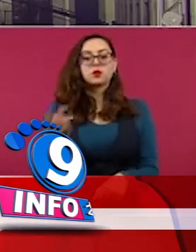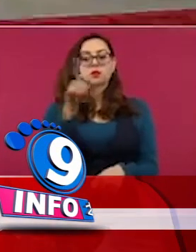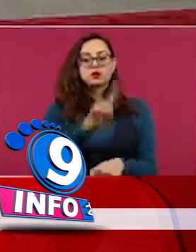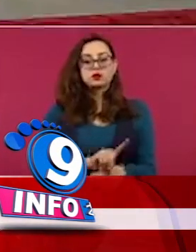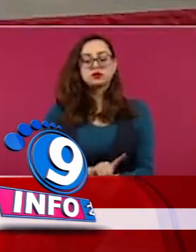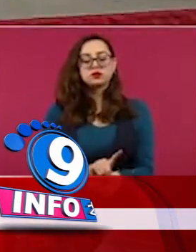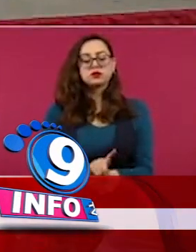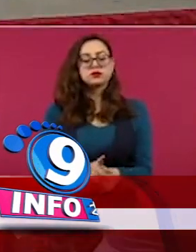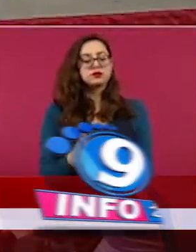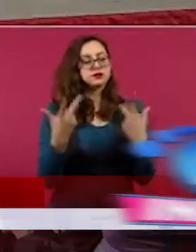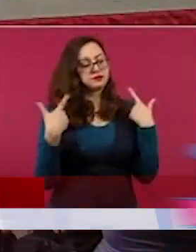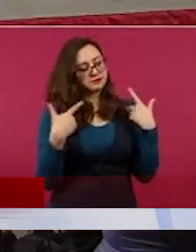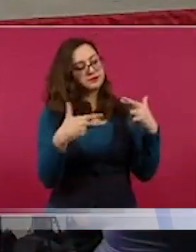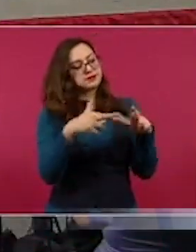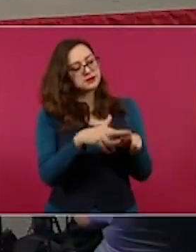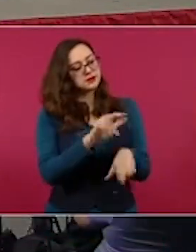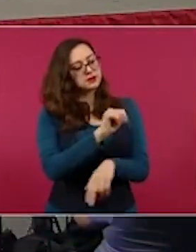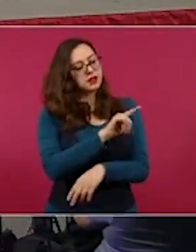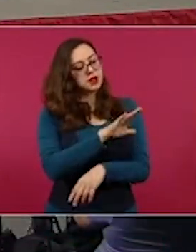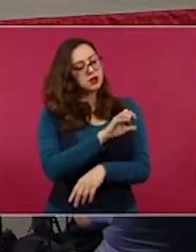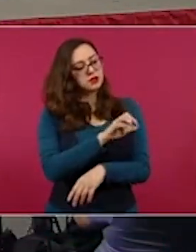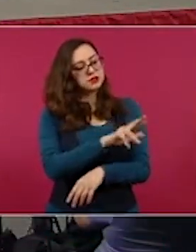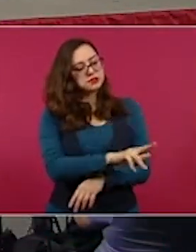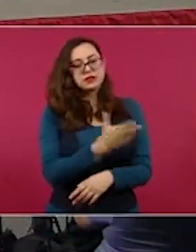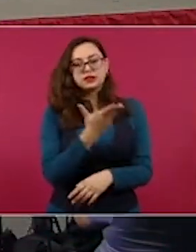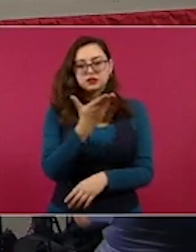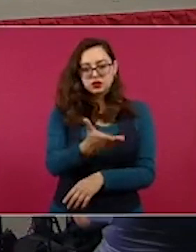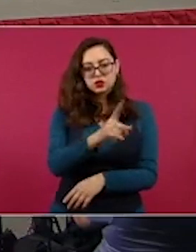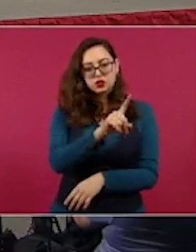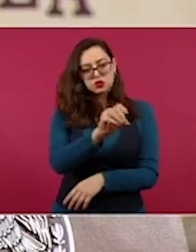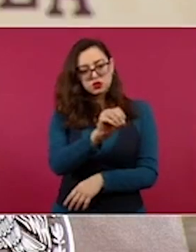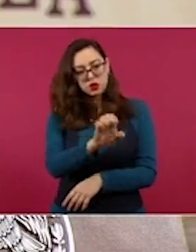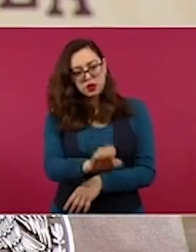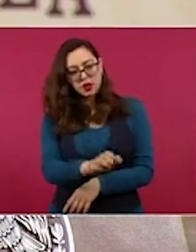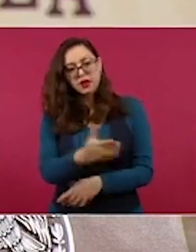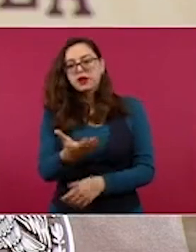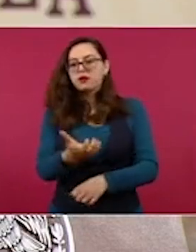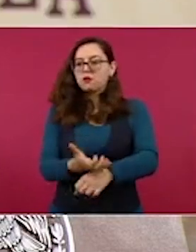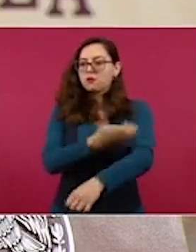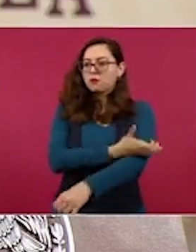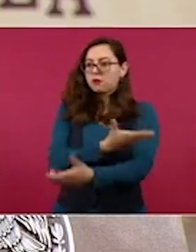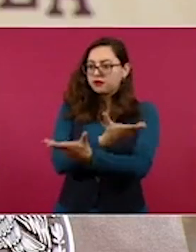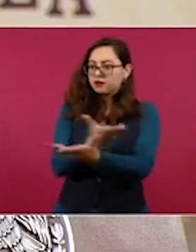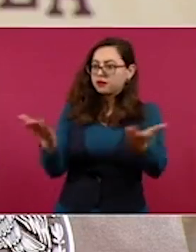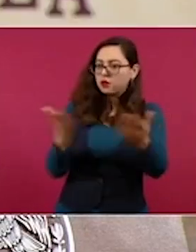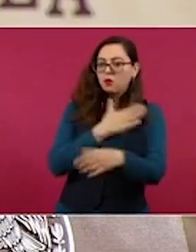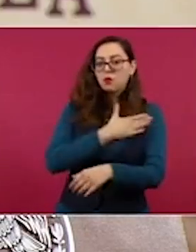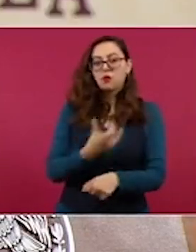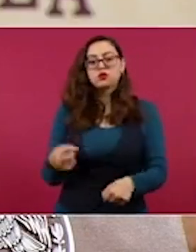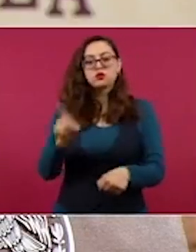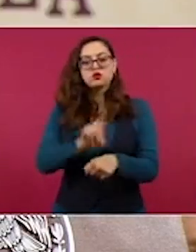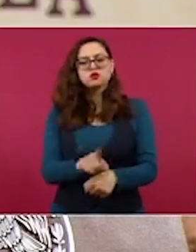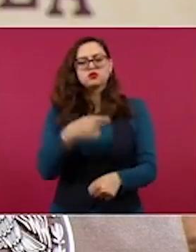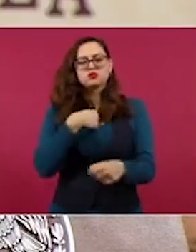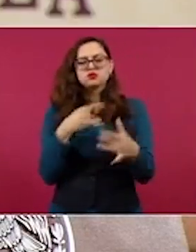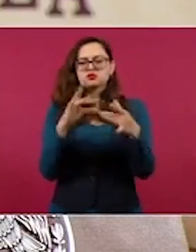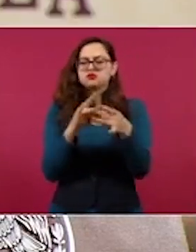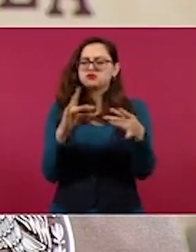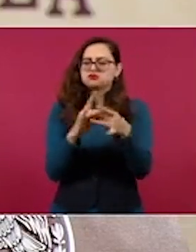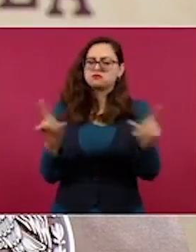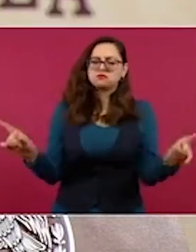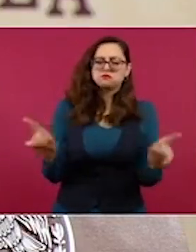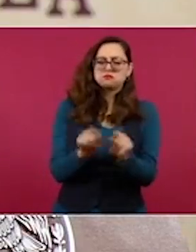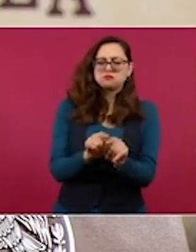85.645 casos confirmados de viruela del mono en 110 países territorios y áreas en las seis regiones